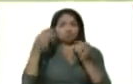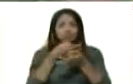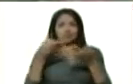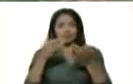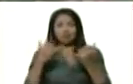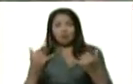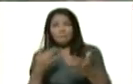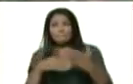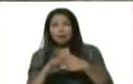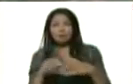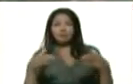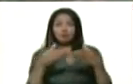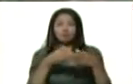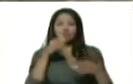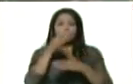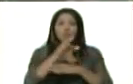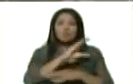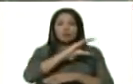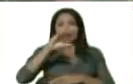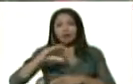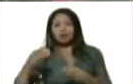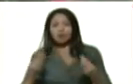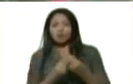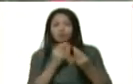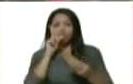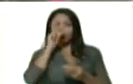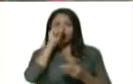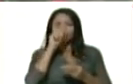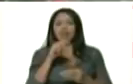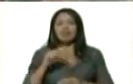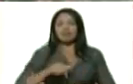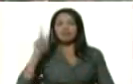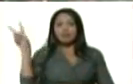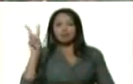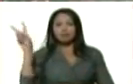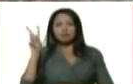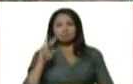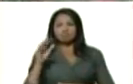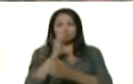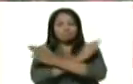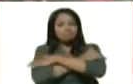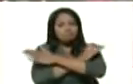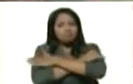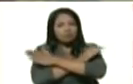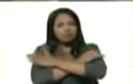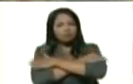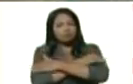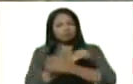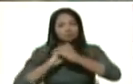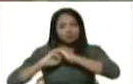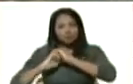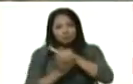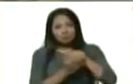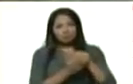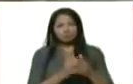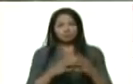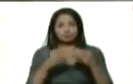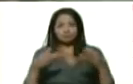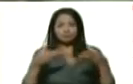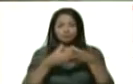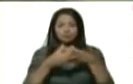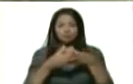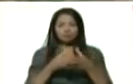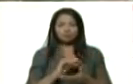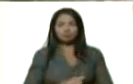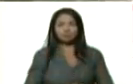ahora vamos a la Serie del Caribe con los Cardenales de Venezuela. Felicidades al béisbol, a todos los fanáticos.